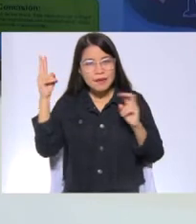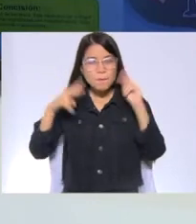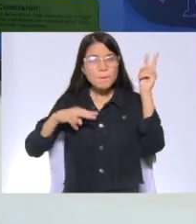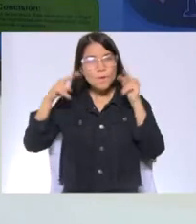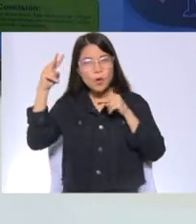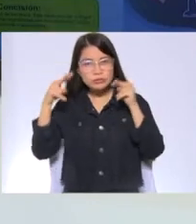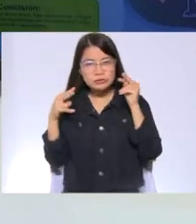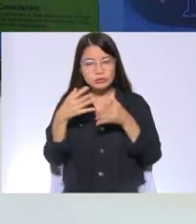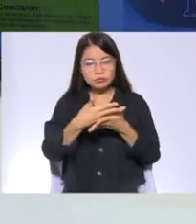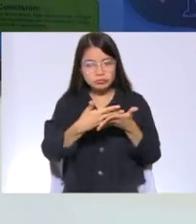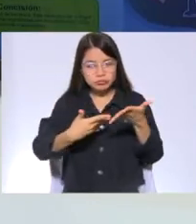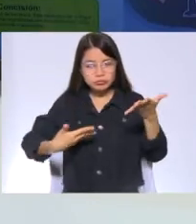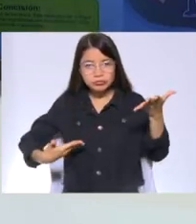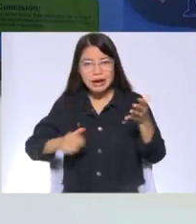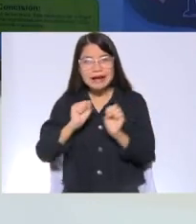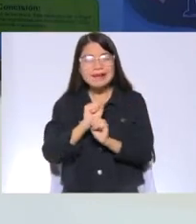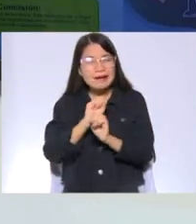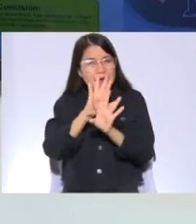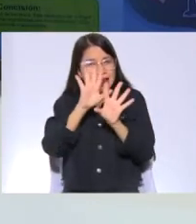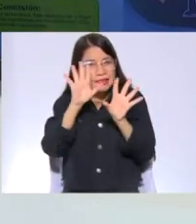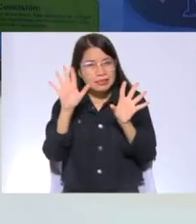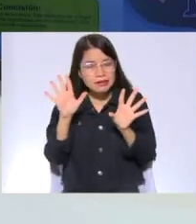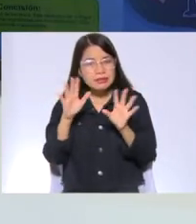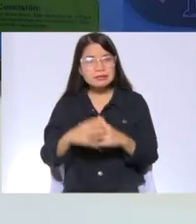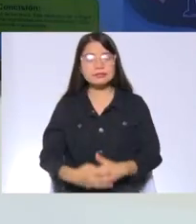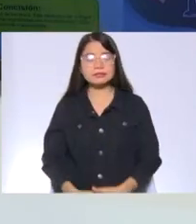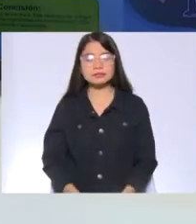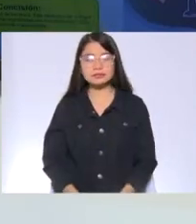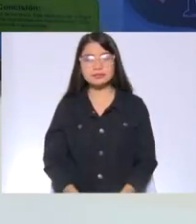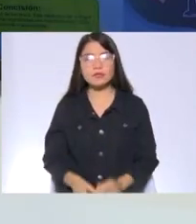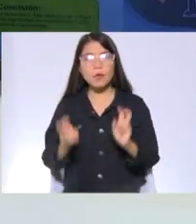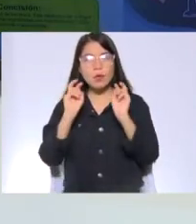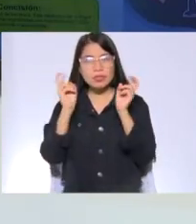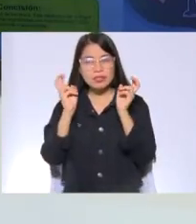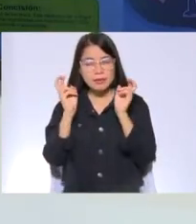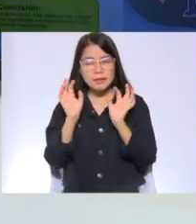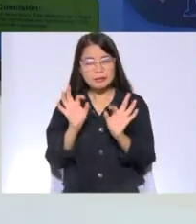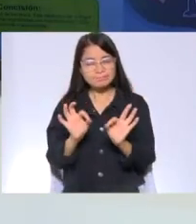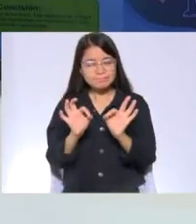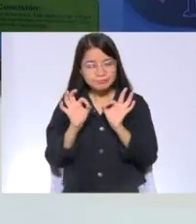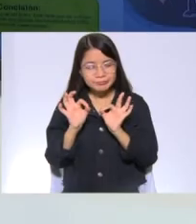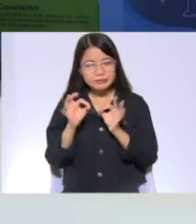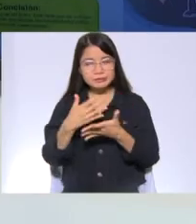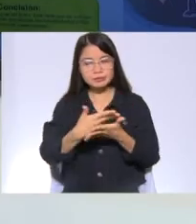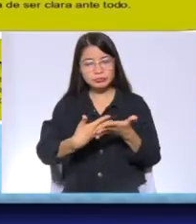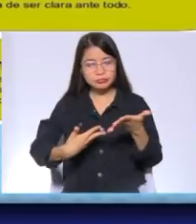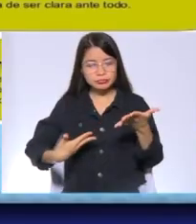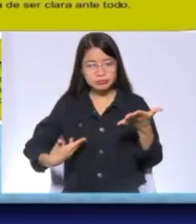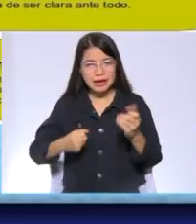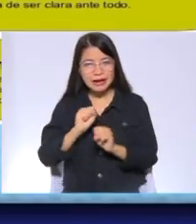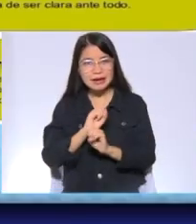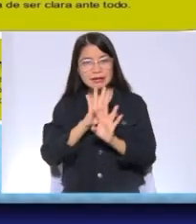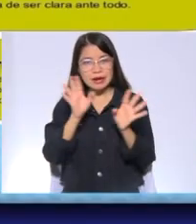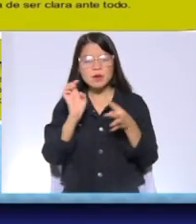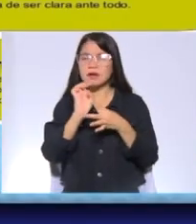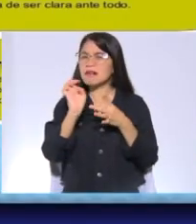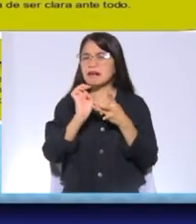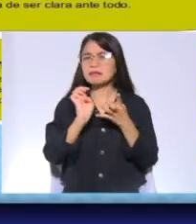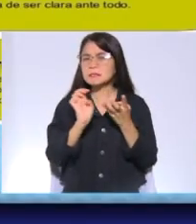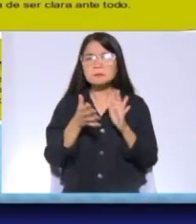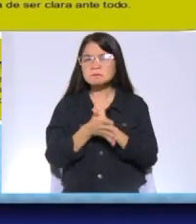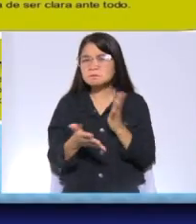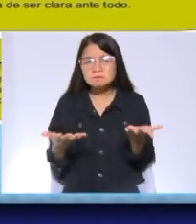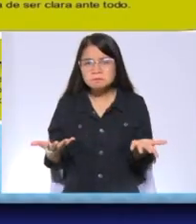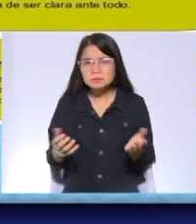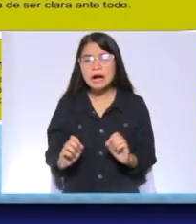como lo mismo lo dice su título, un tema en particular. El texto expositivo, entre sus características, tiene